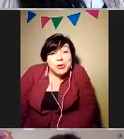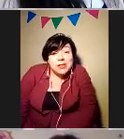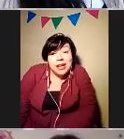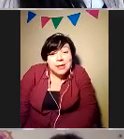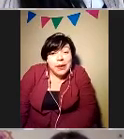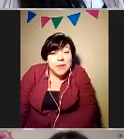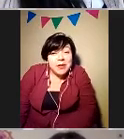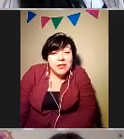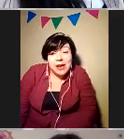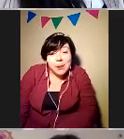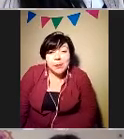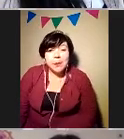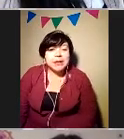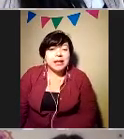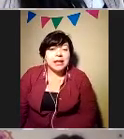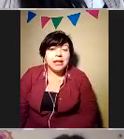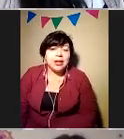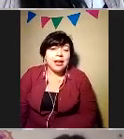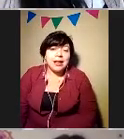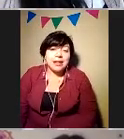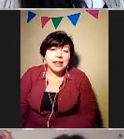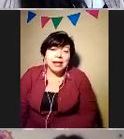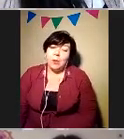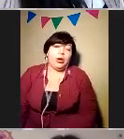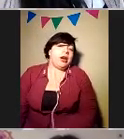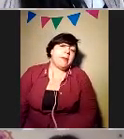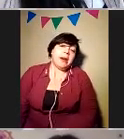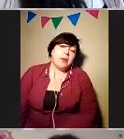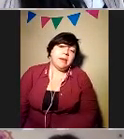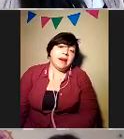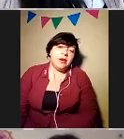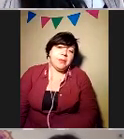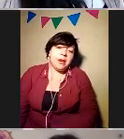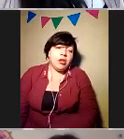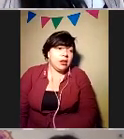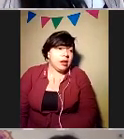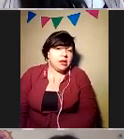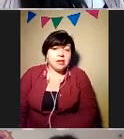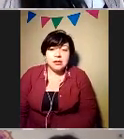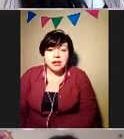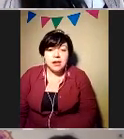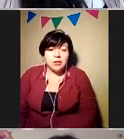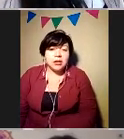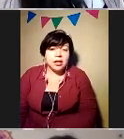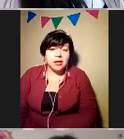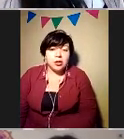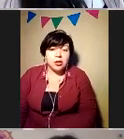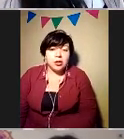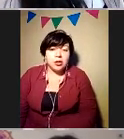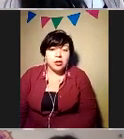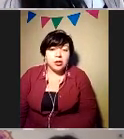como decíamos recién, son construcción, edificar. Podemos pasar de la lógica de antes de, bueno, la ropa para mujer y para hombre. Hoy en día las tiendas se están abriendo a tener